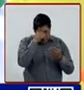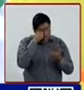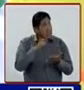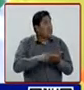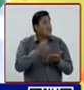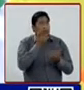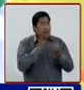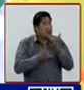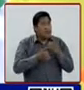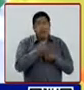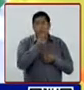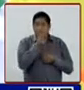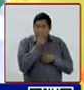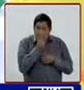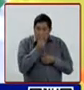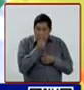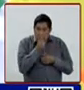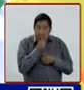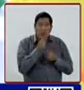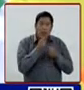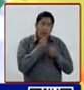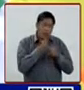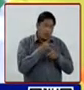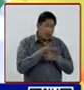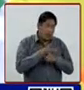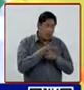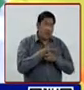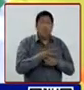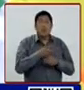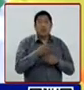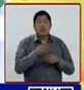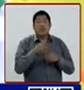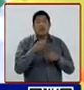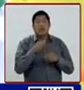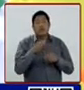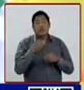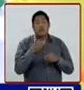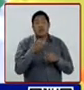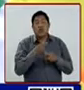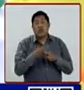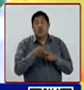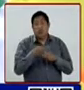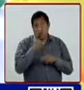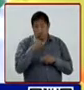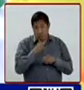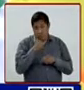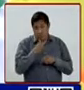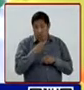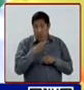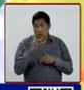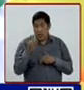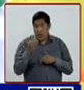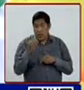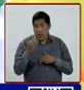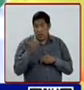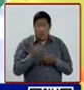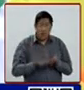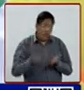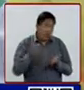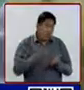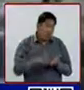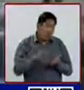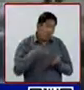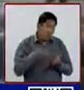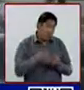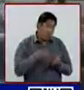Este caso se mantiene en reserva para preservar no solamente la identidad de la víctima, sino para evitar su